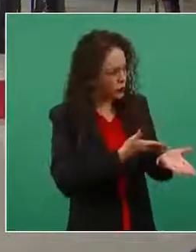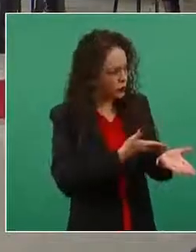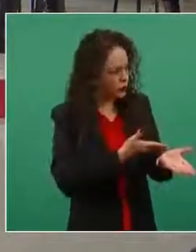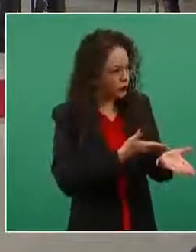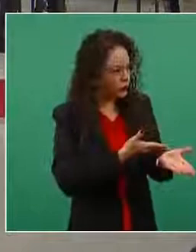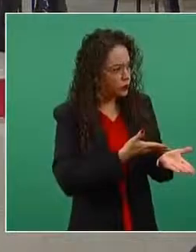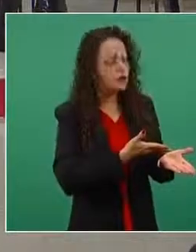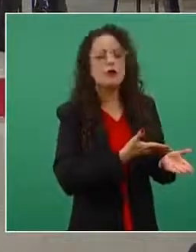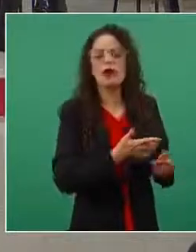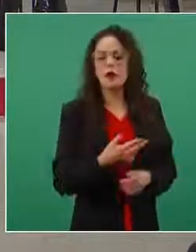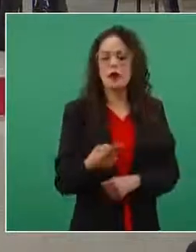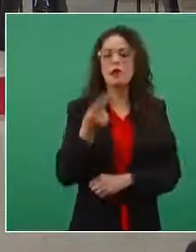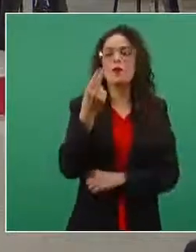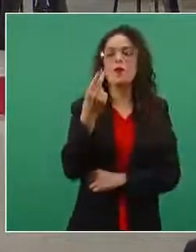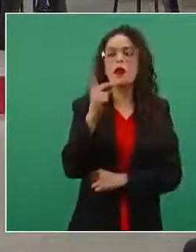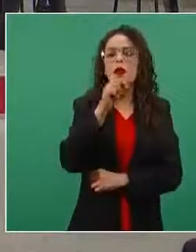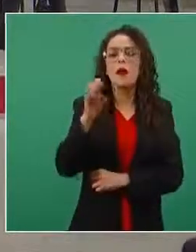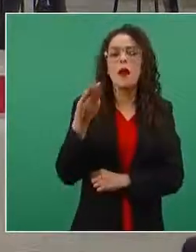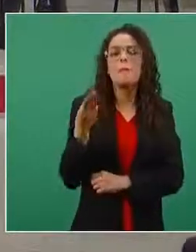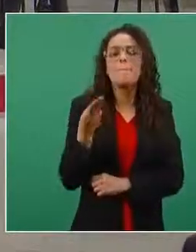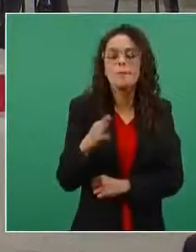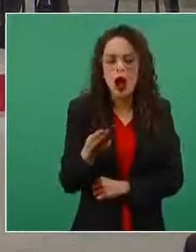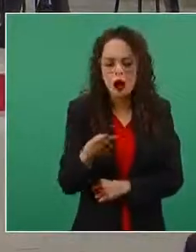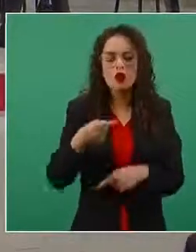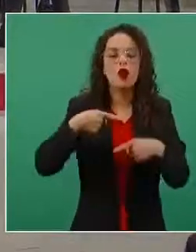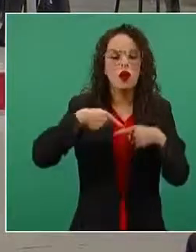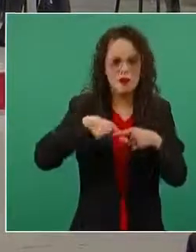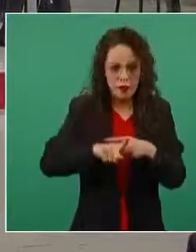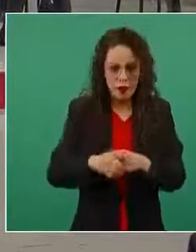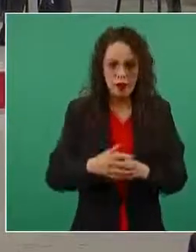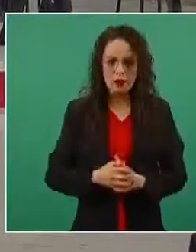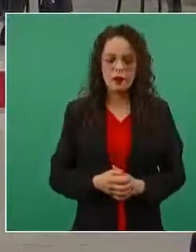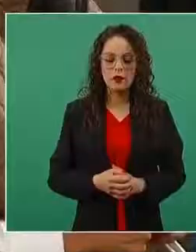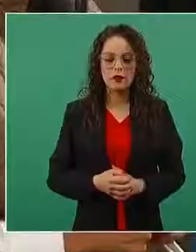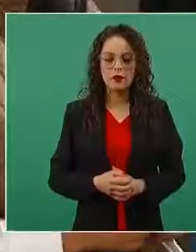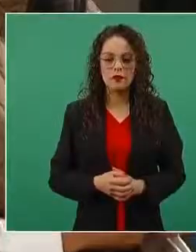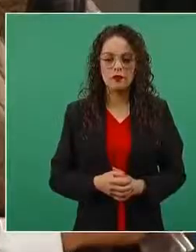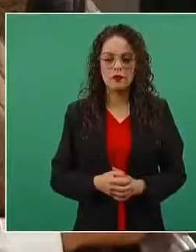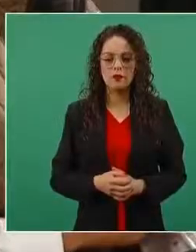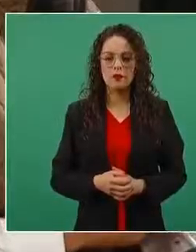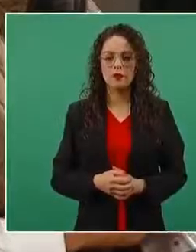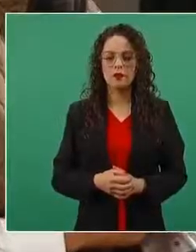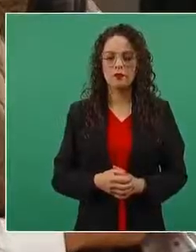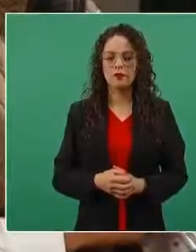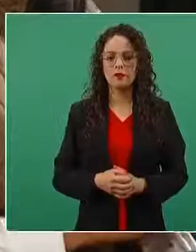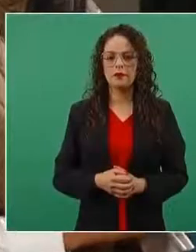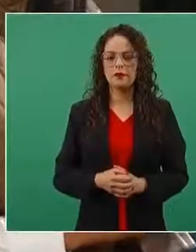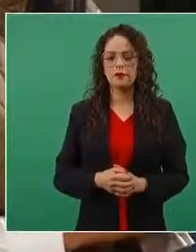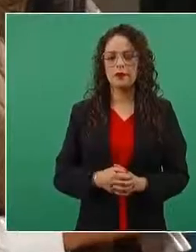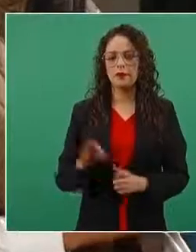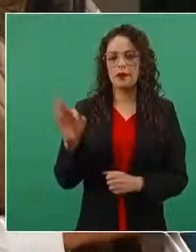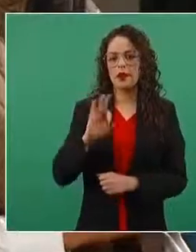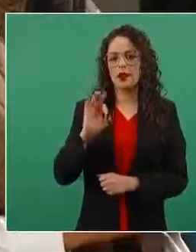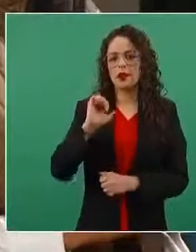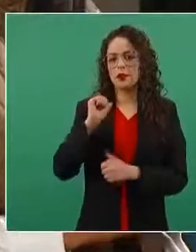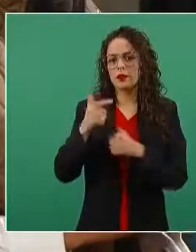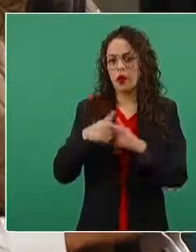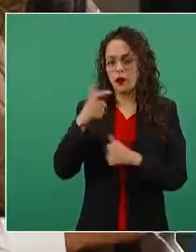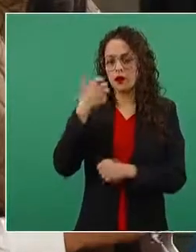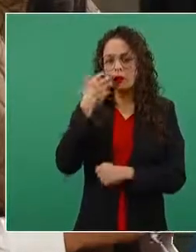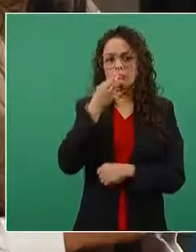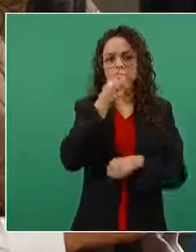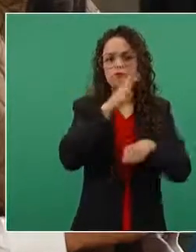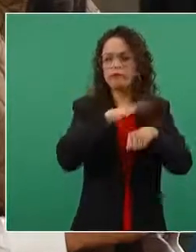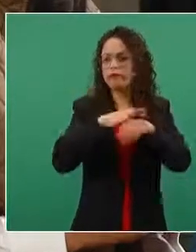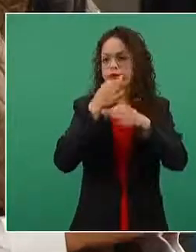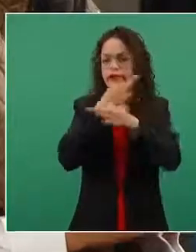25 de mayo. 25 empieza, de mayo. sí. ¿Y qué decirle, si hubiera algún mensaje para la gente de esta vacuna del Sinovac,